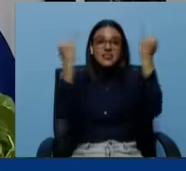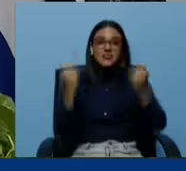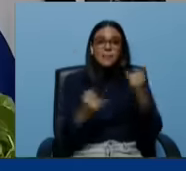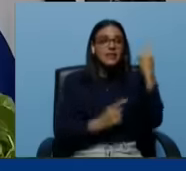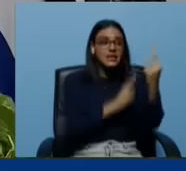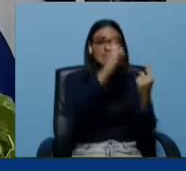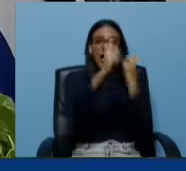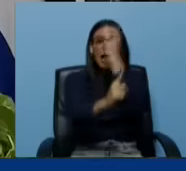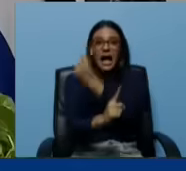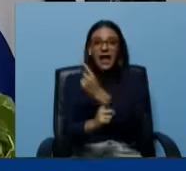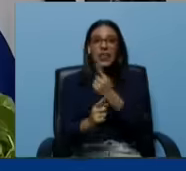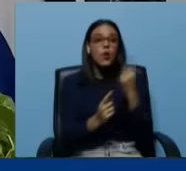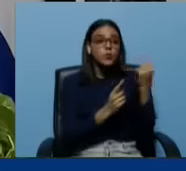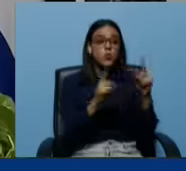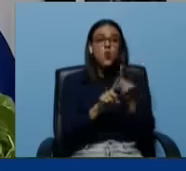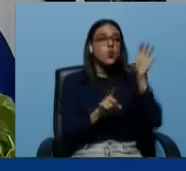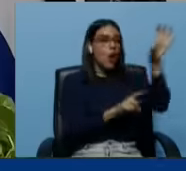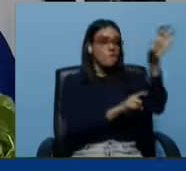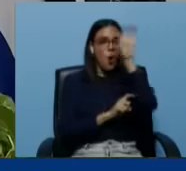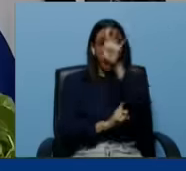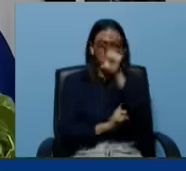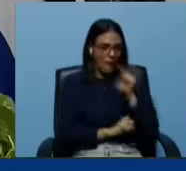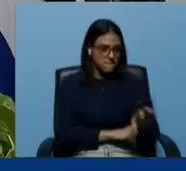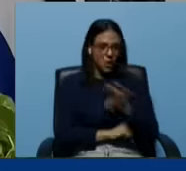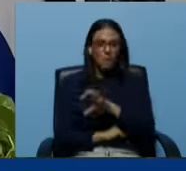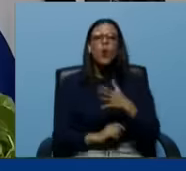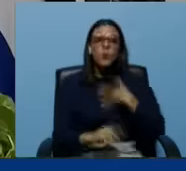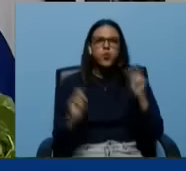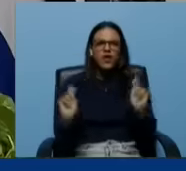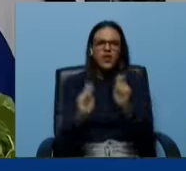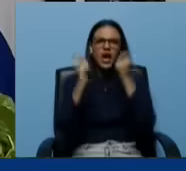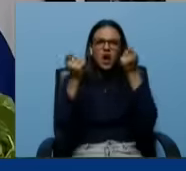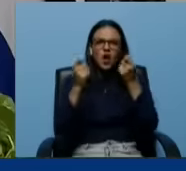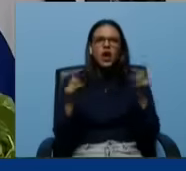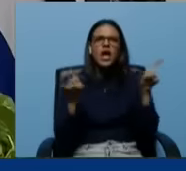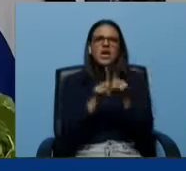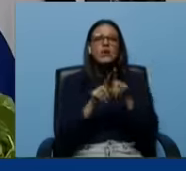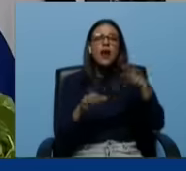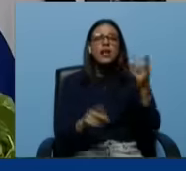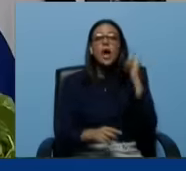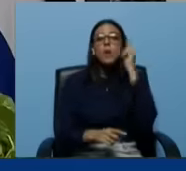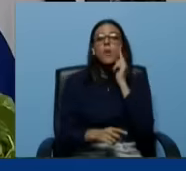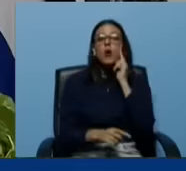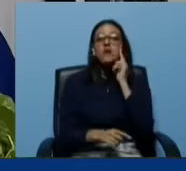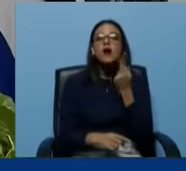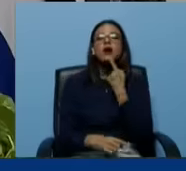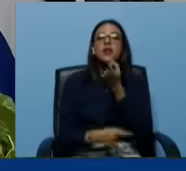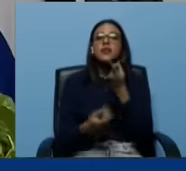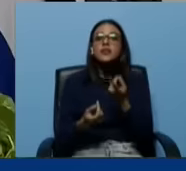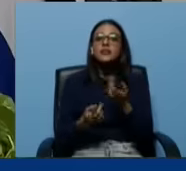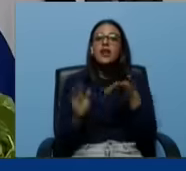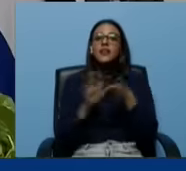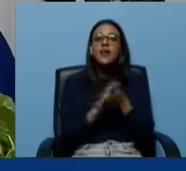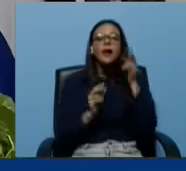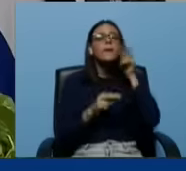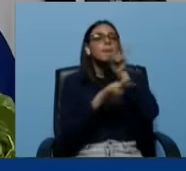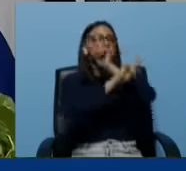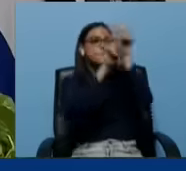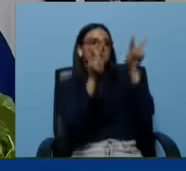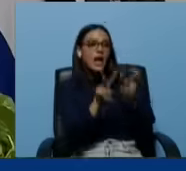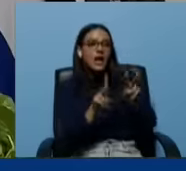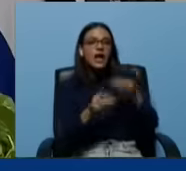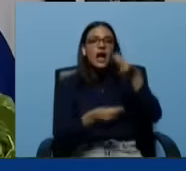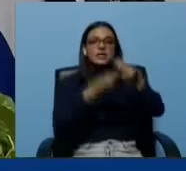de forma aislada será capaz de lograr lo que Bolívar llamó ver formar en